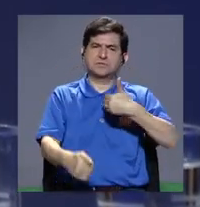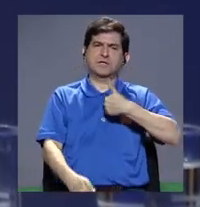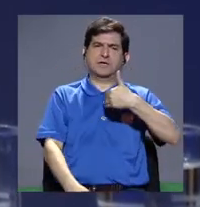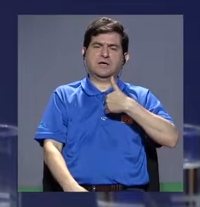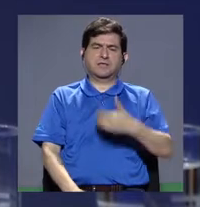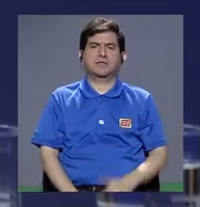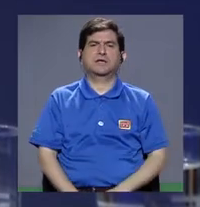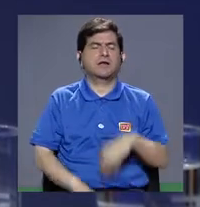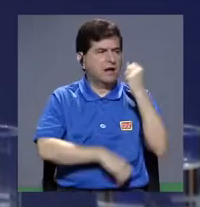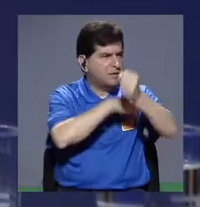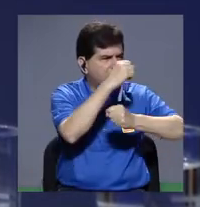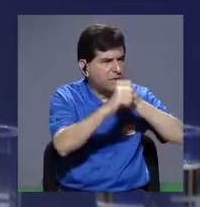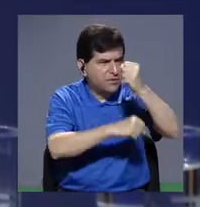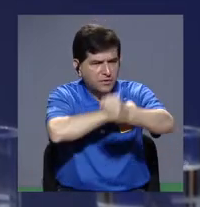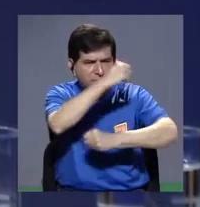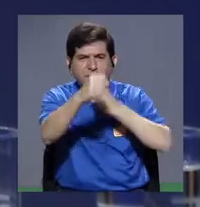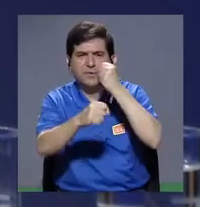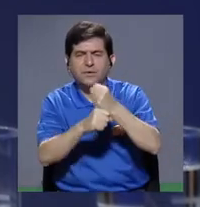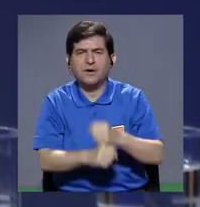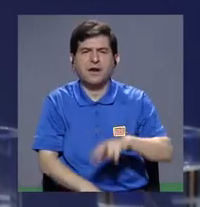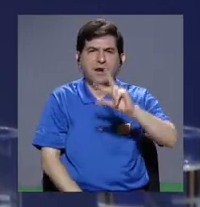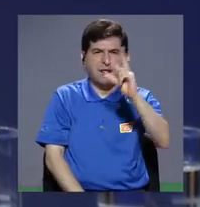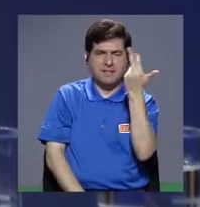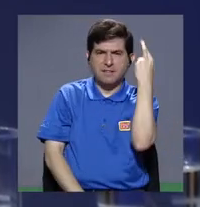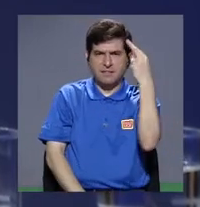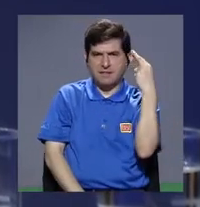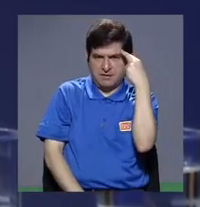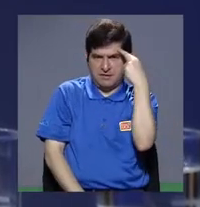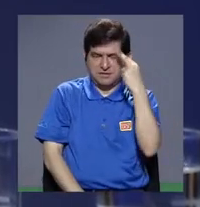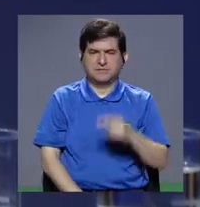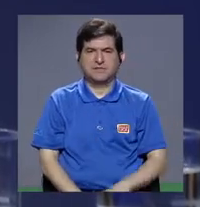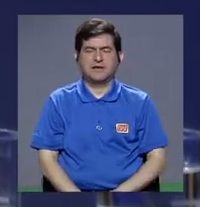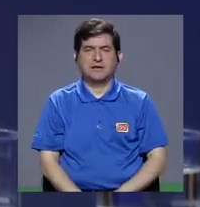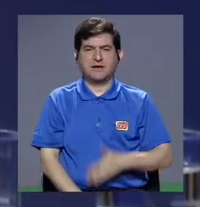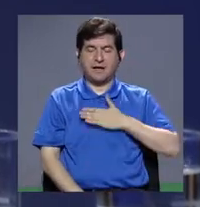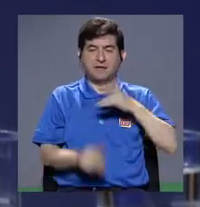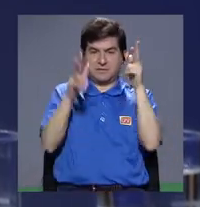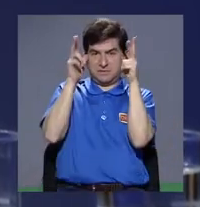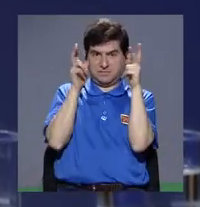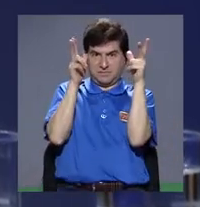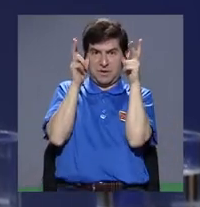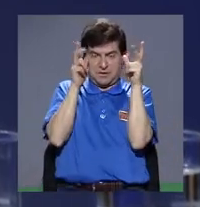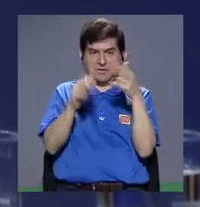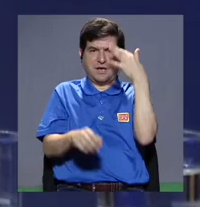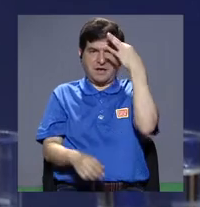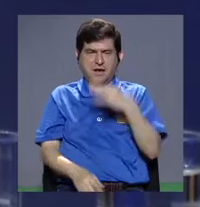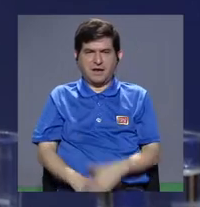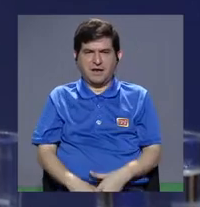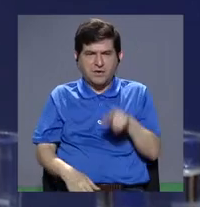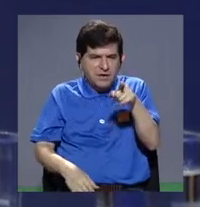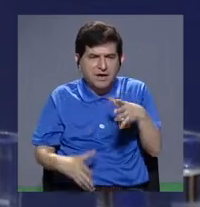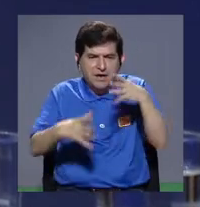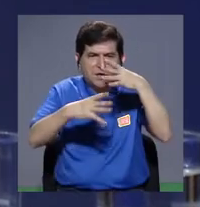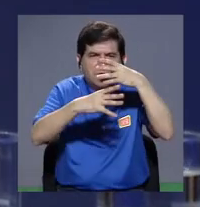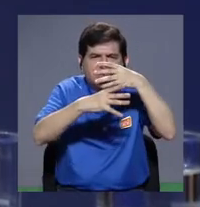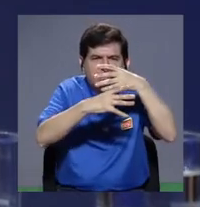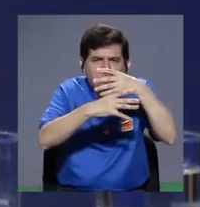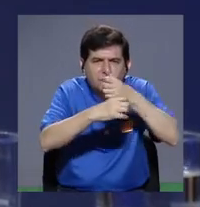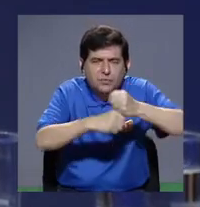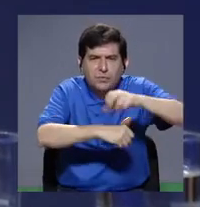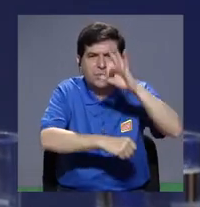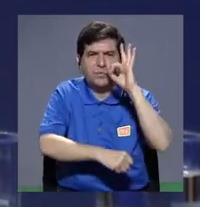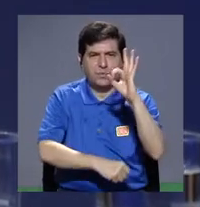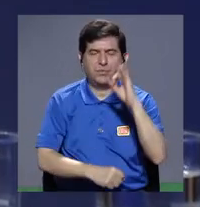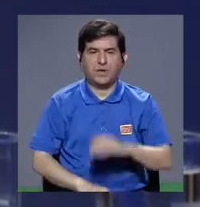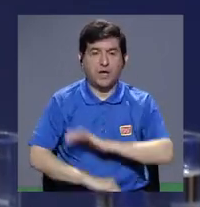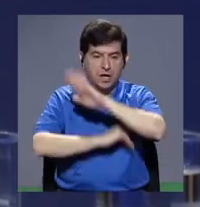en todos estos años y una tercera razón es porque esa es mi percepción me parece que condensan muy